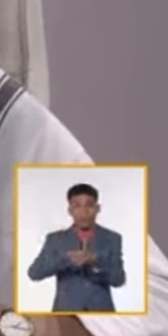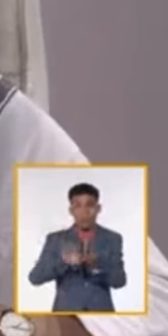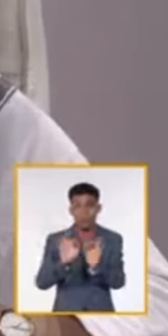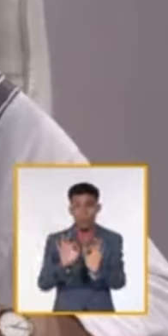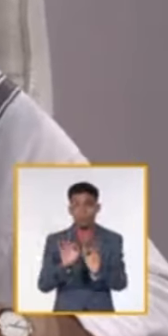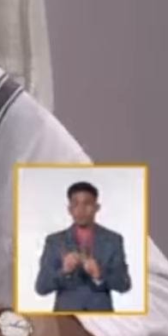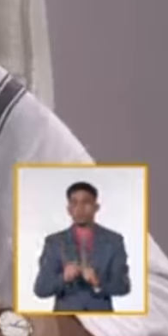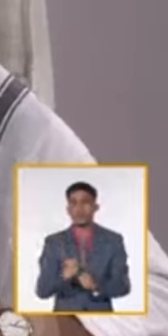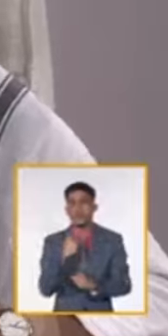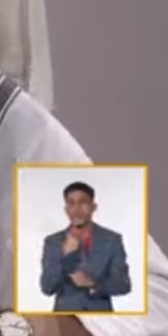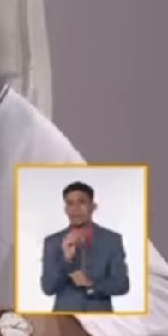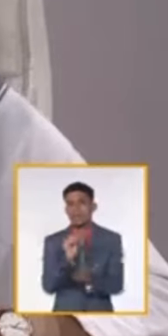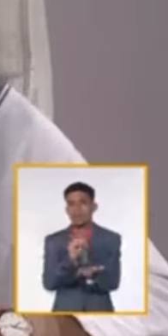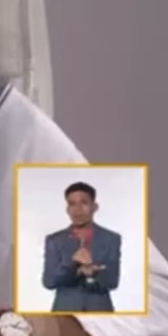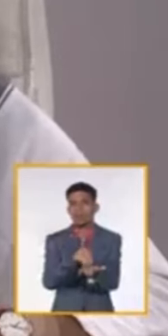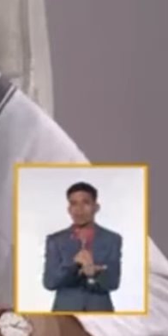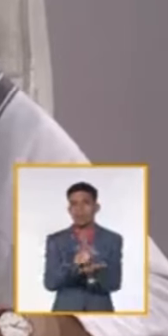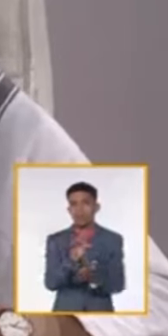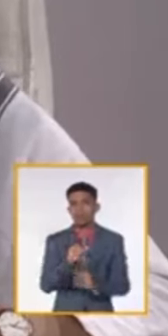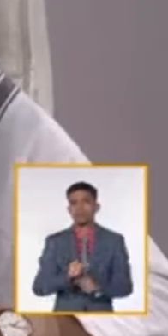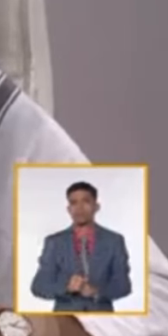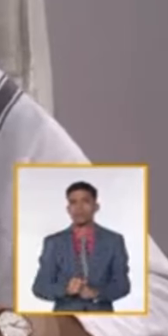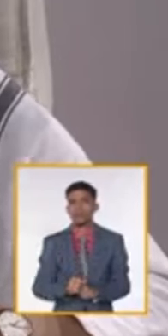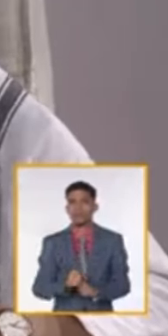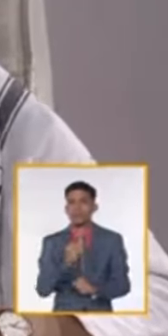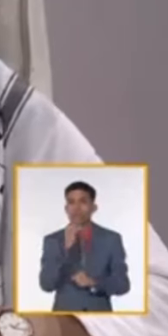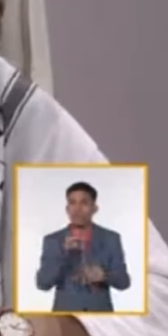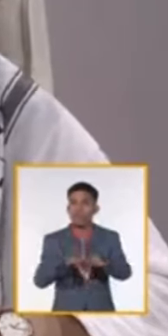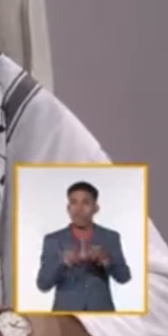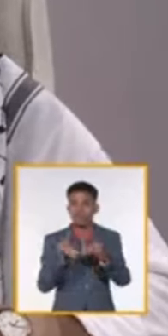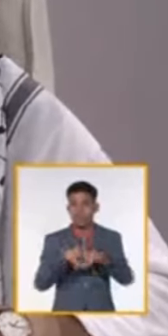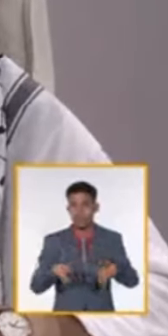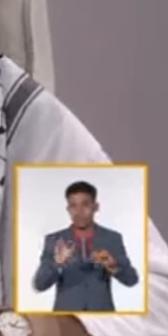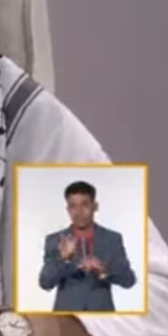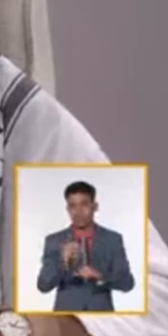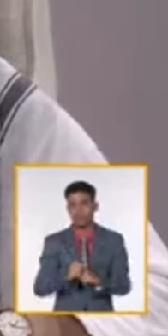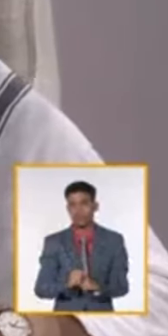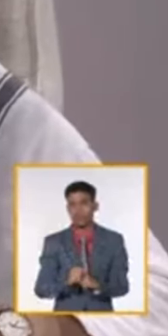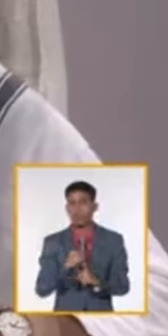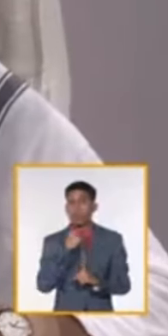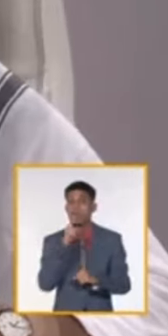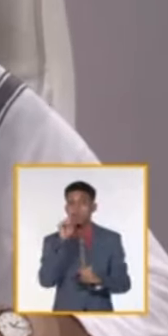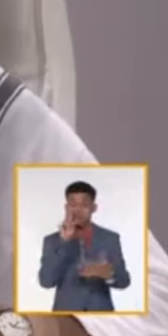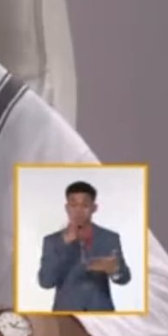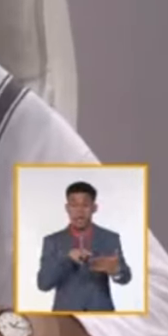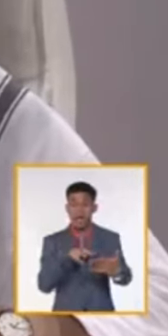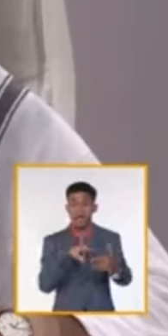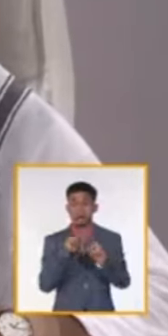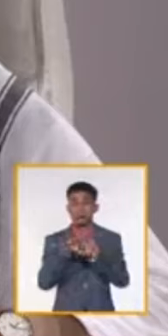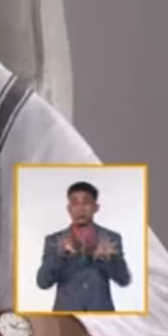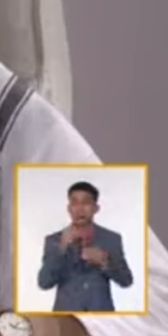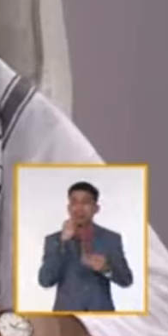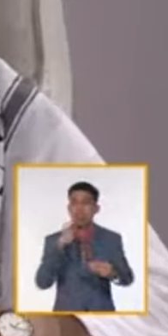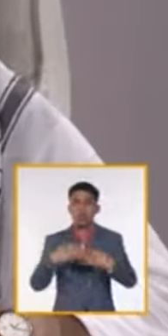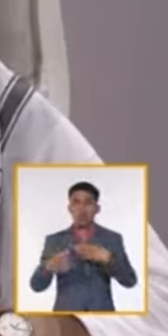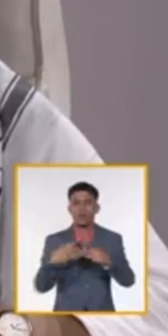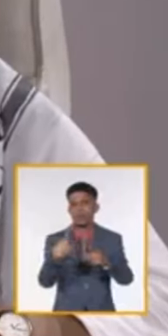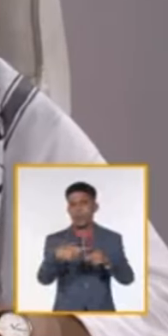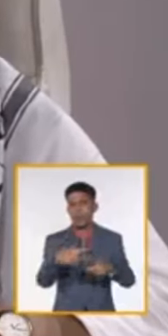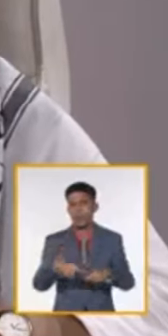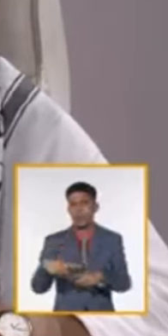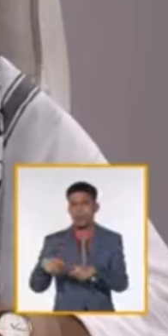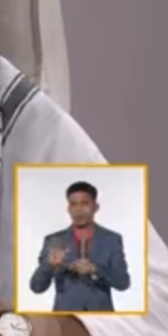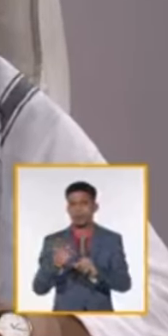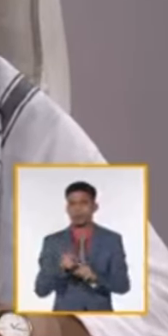fue poderlo llevar a toda la universidad. Si no lo leías en esta publicación, lo podías leer en cualquier otra. Y es quizás